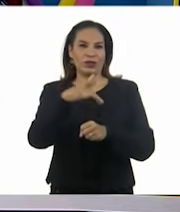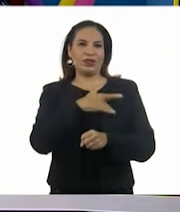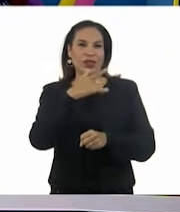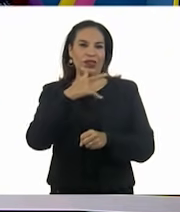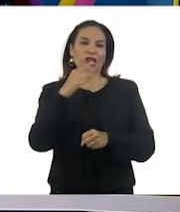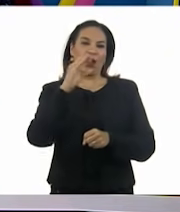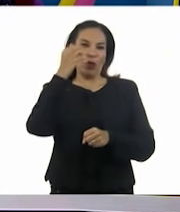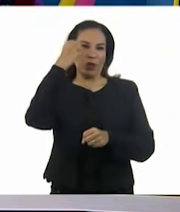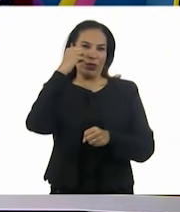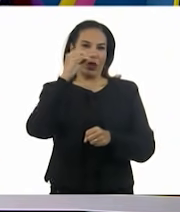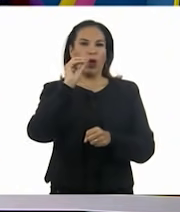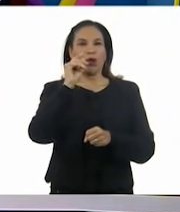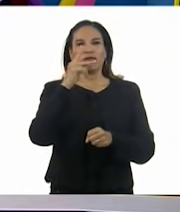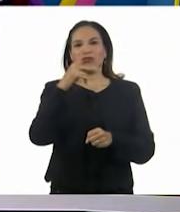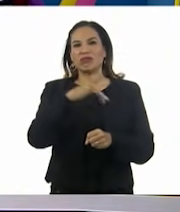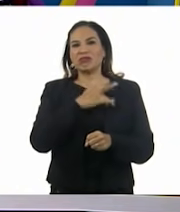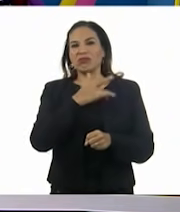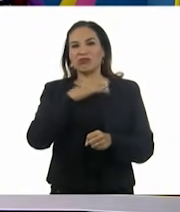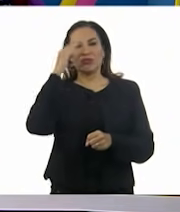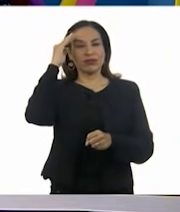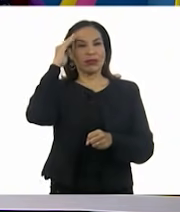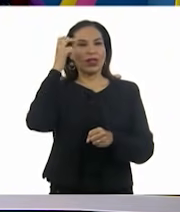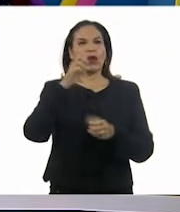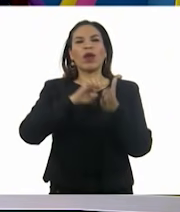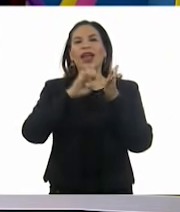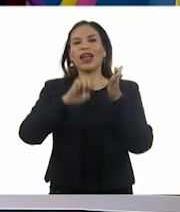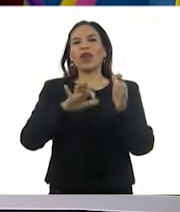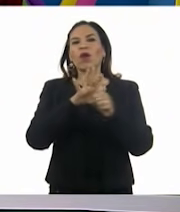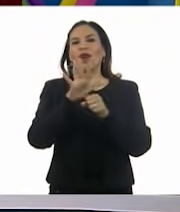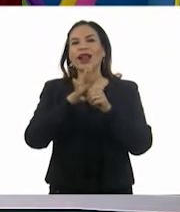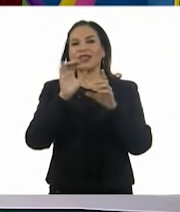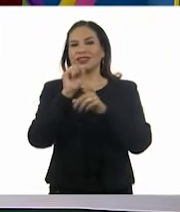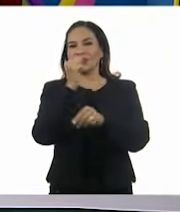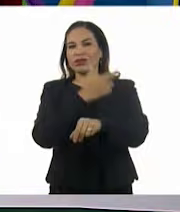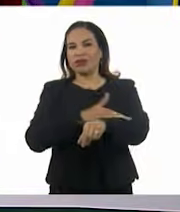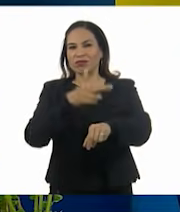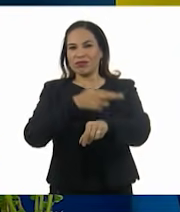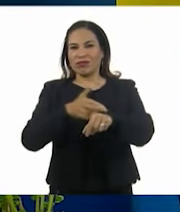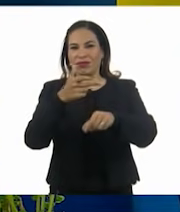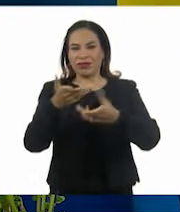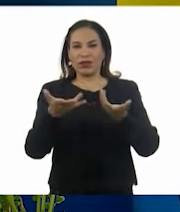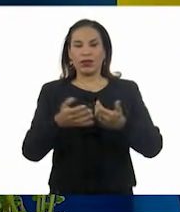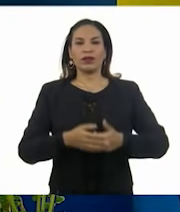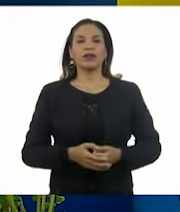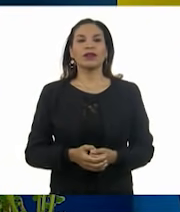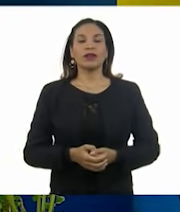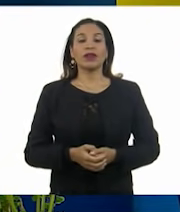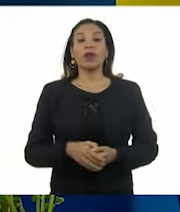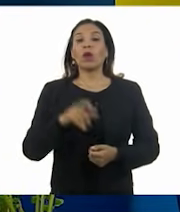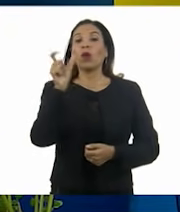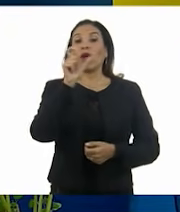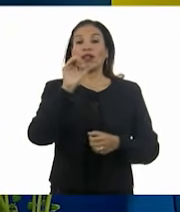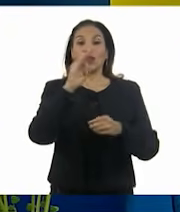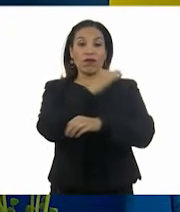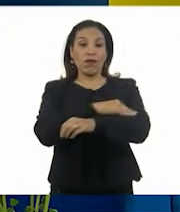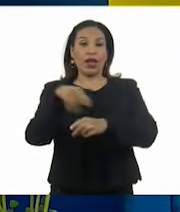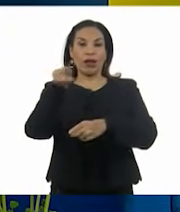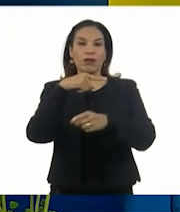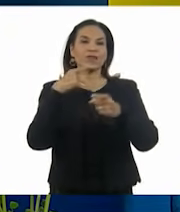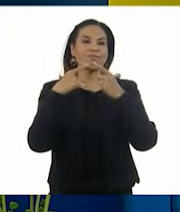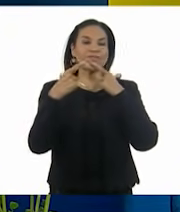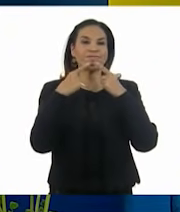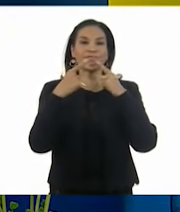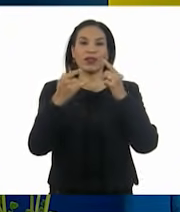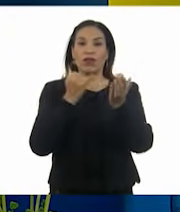¿Cuáles crees que sean esos ejemplos de este tipo de soluciones? Bueno, cuando en familia tenemos que tomar